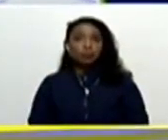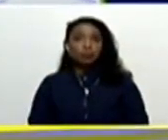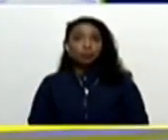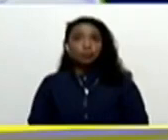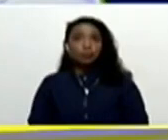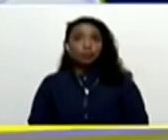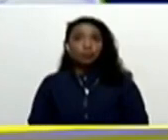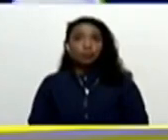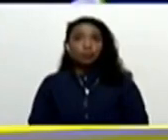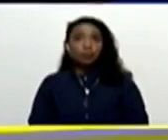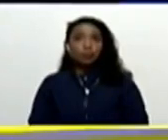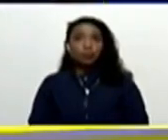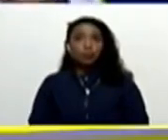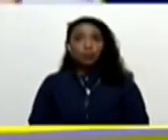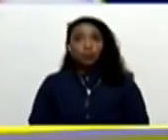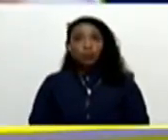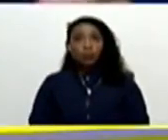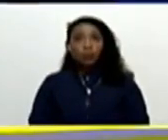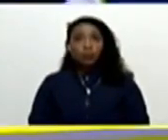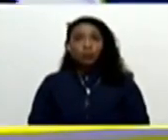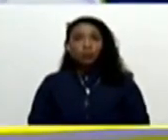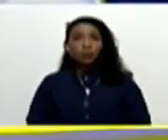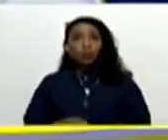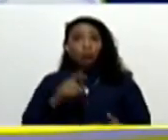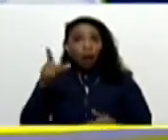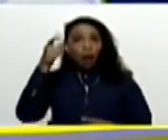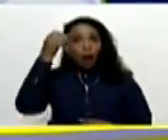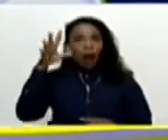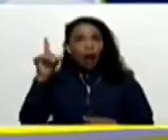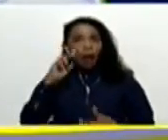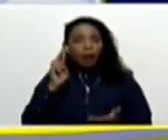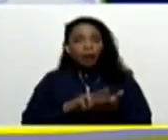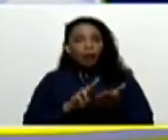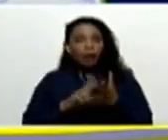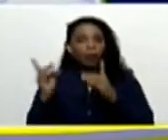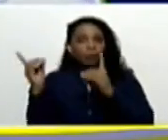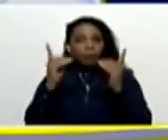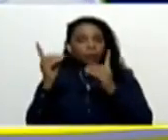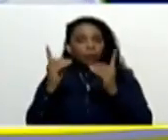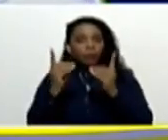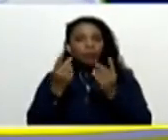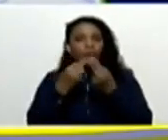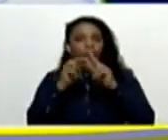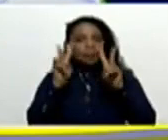Diríamos, Sacaz no estaba por el asesinato de Sandino, creía realmente en el diálogo, en la paz.